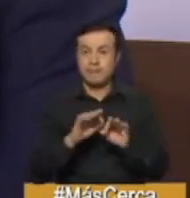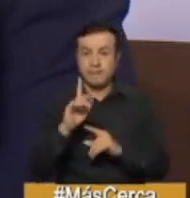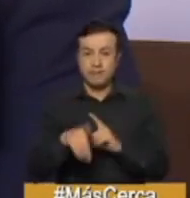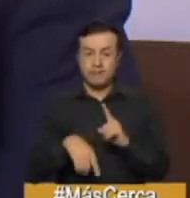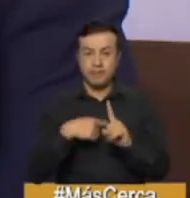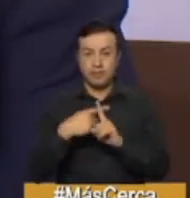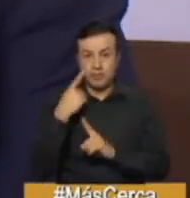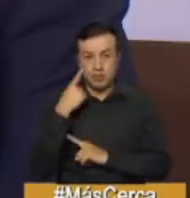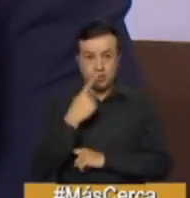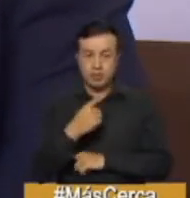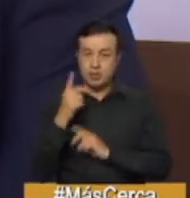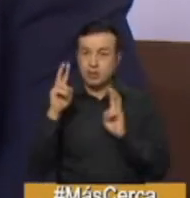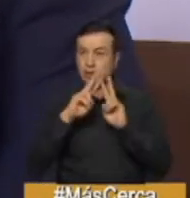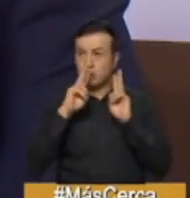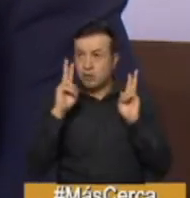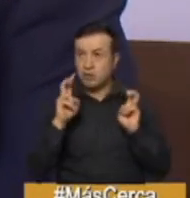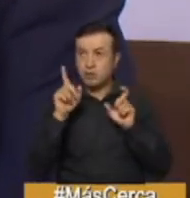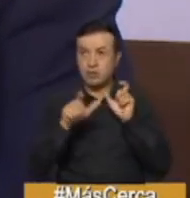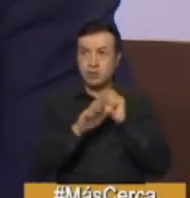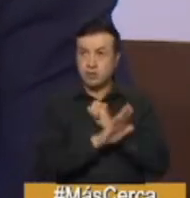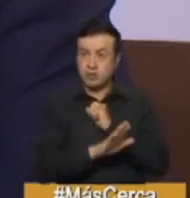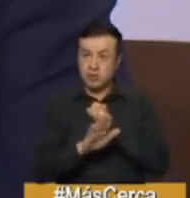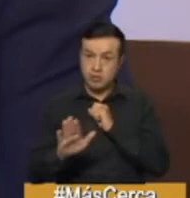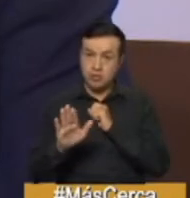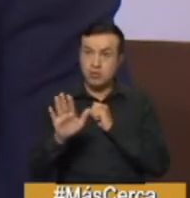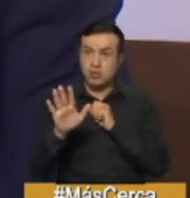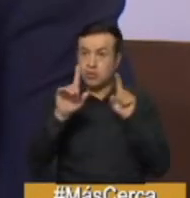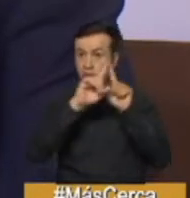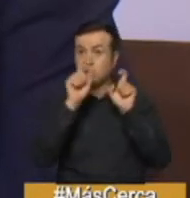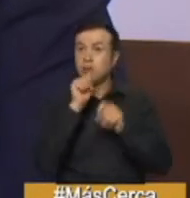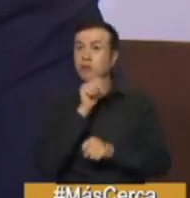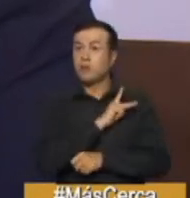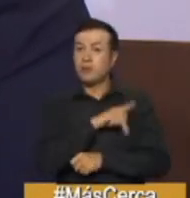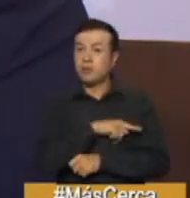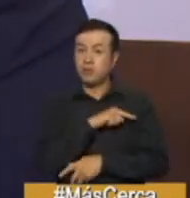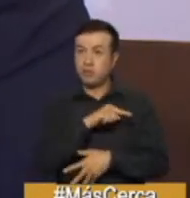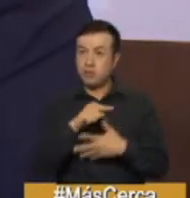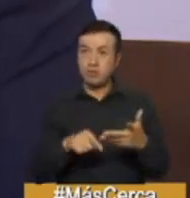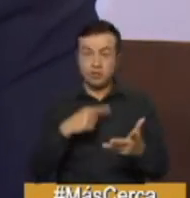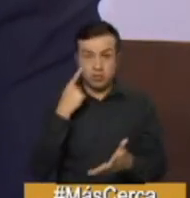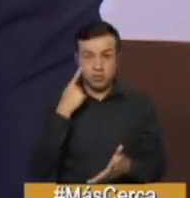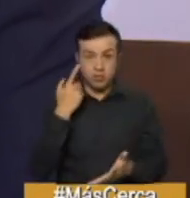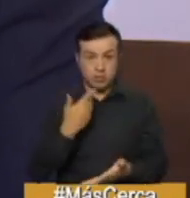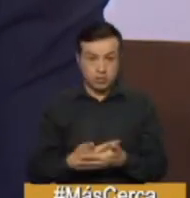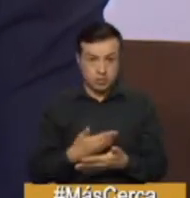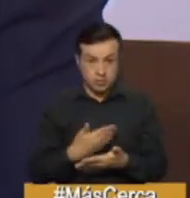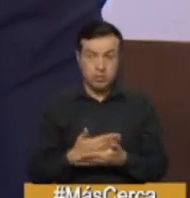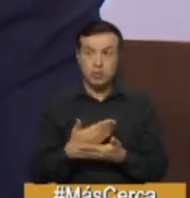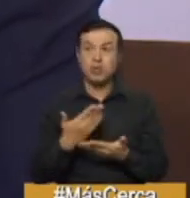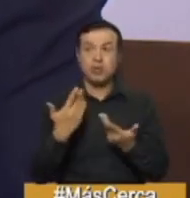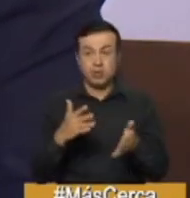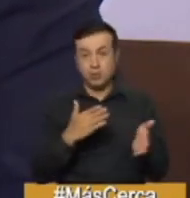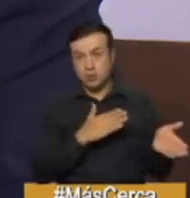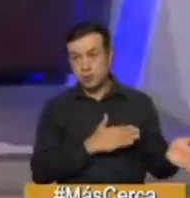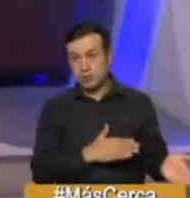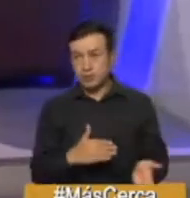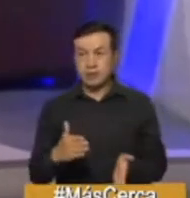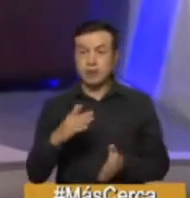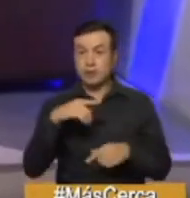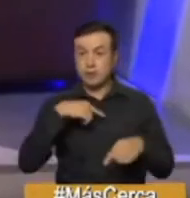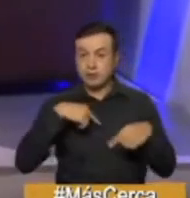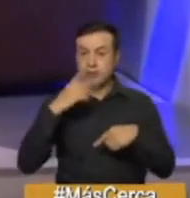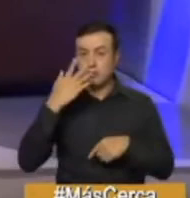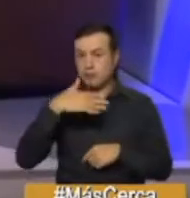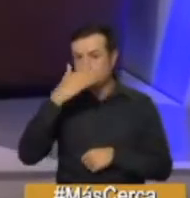tomar en cuenta este tema para las personas que el sector privado requieran tienen que presentar la documentación básica a fin de que el empleador